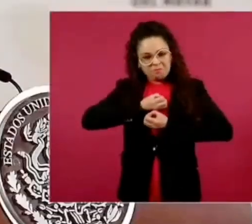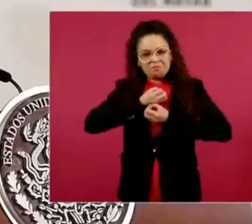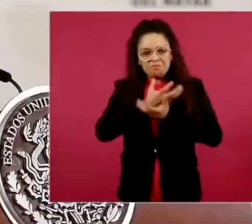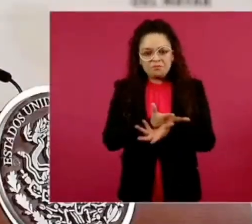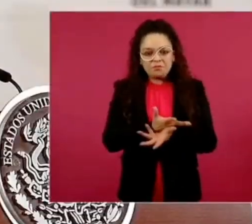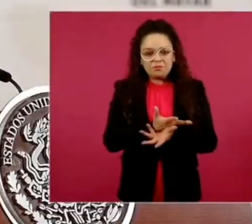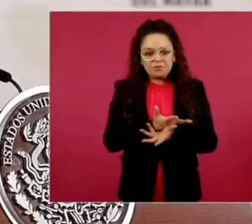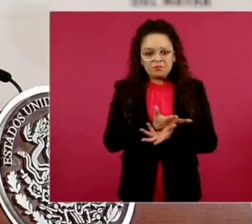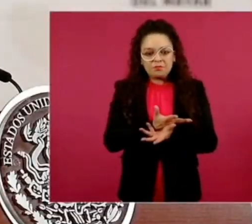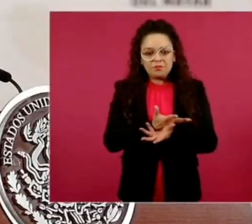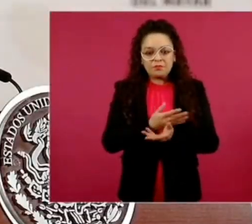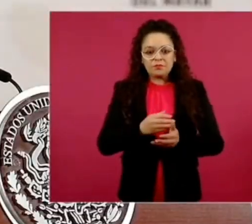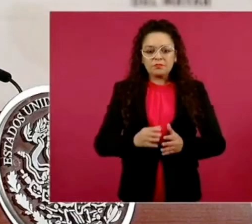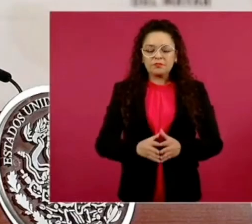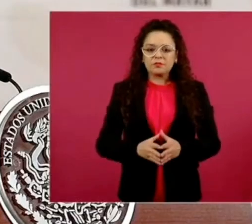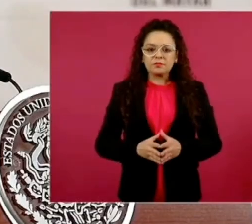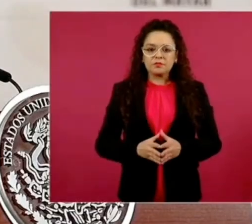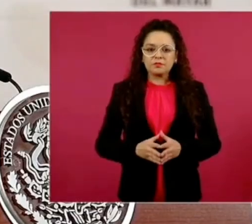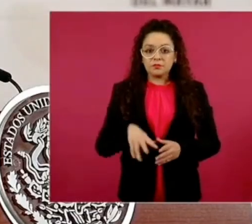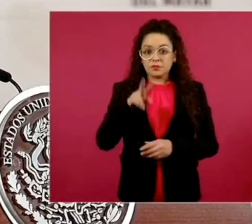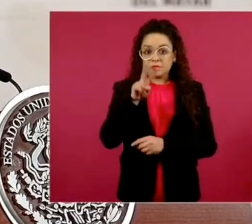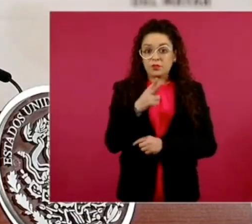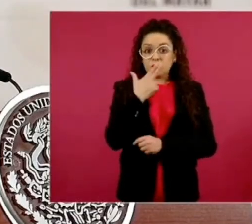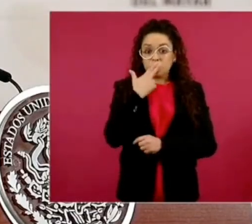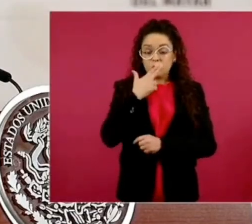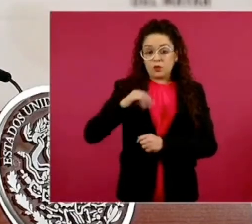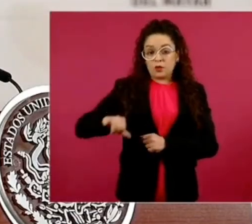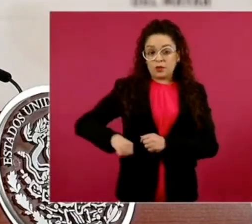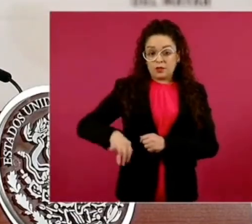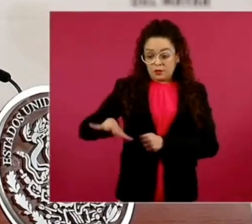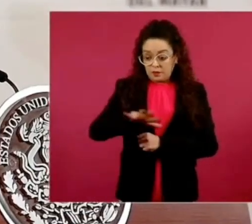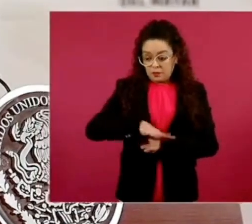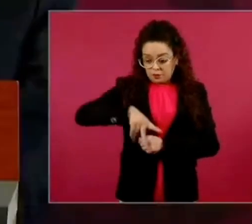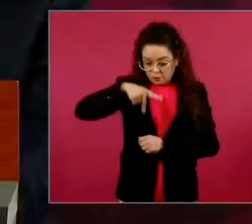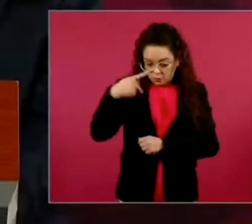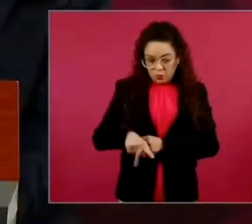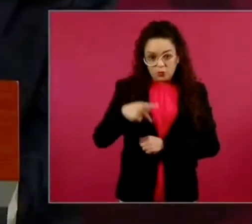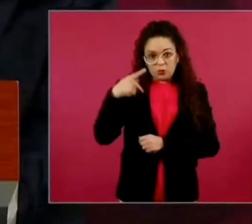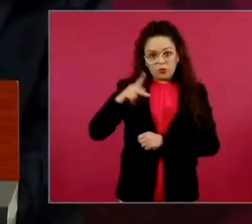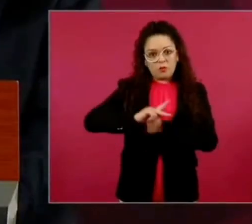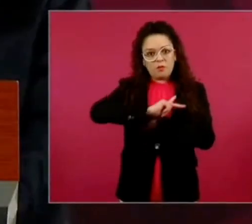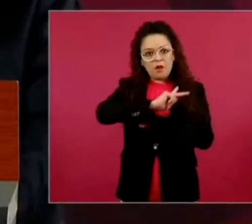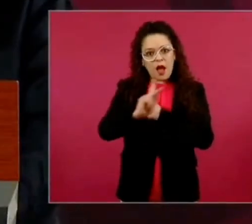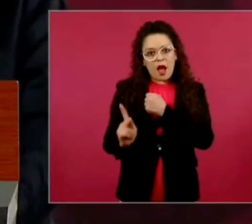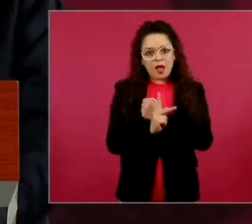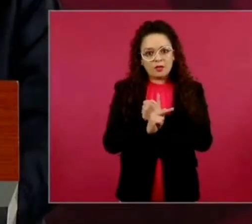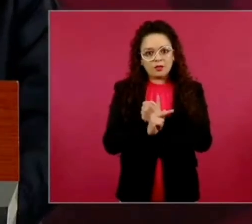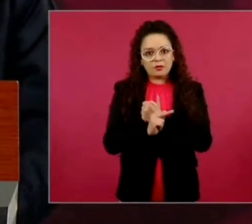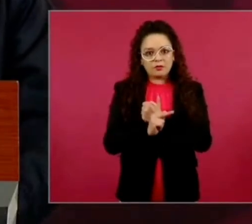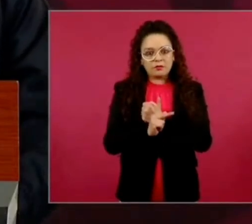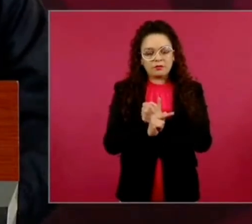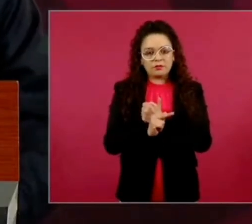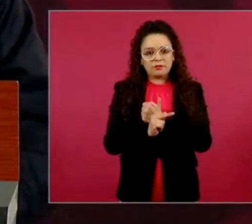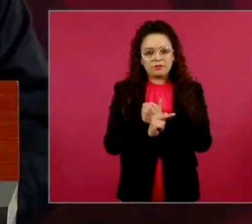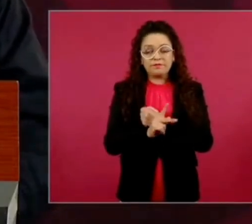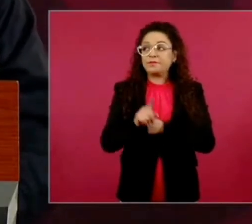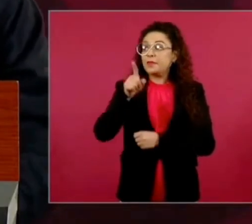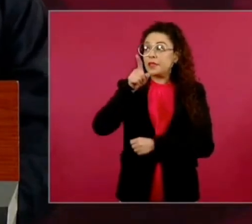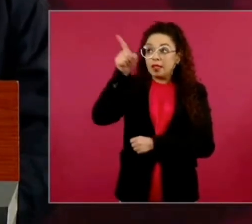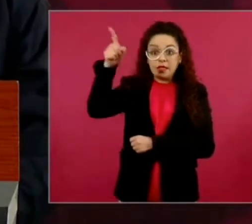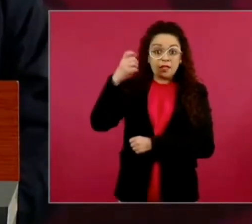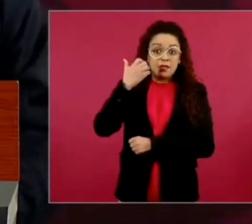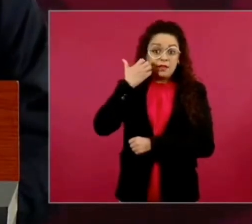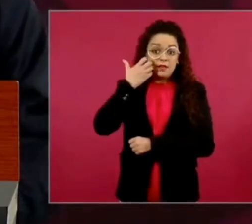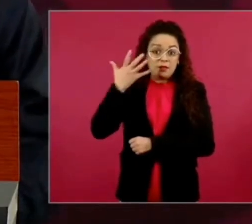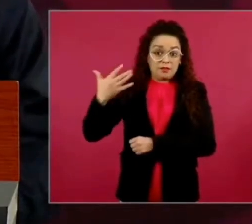y cuánto patriotismo: que el enemigo nos venza